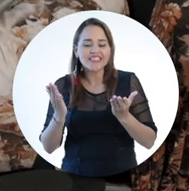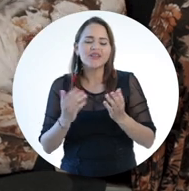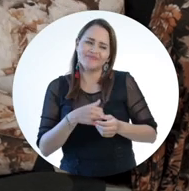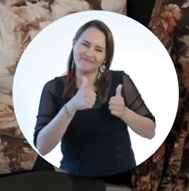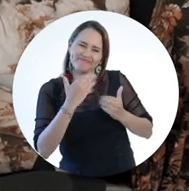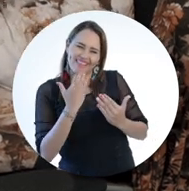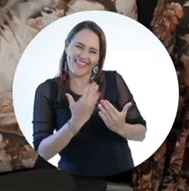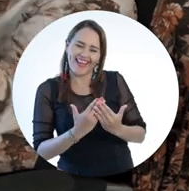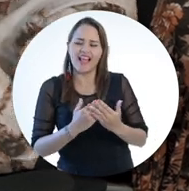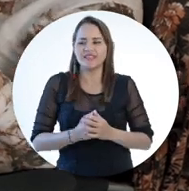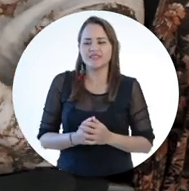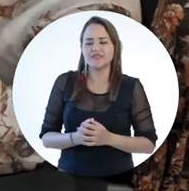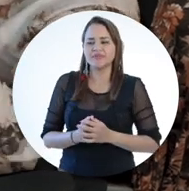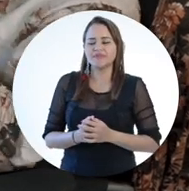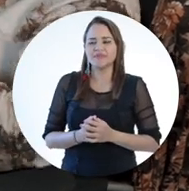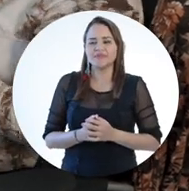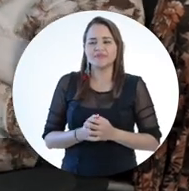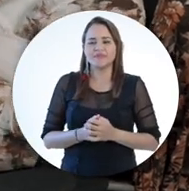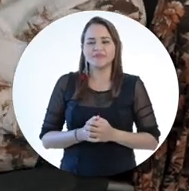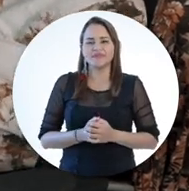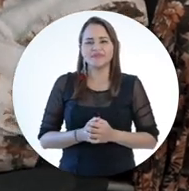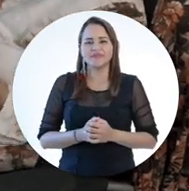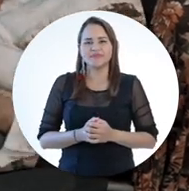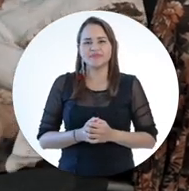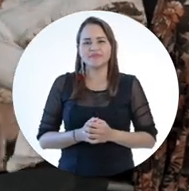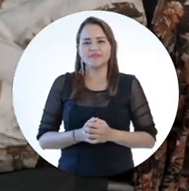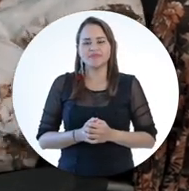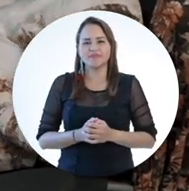Eduardo, ¿cómo estás? Muy bien, gracias. ¿Cómo ha pasado? Bien, señor